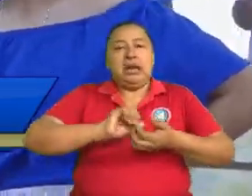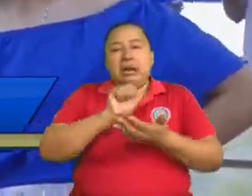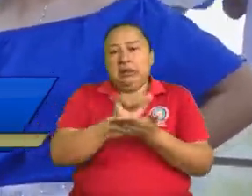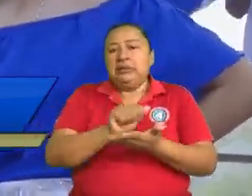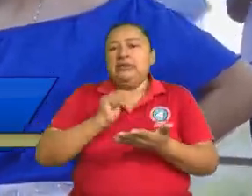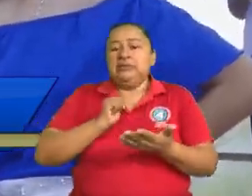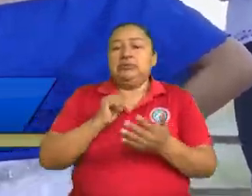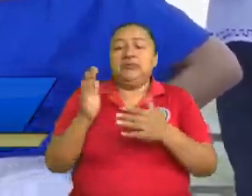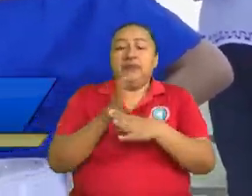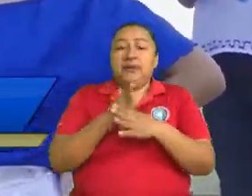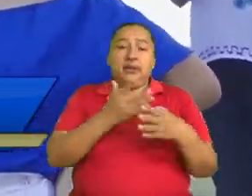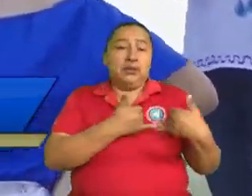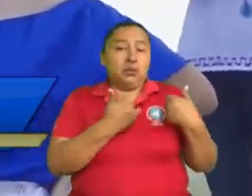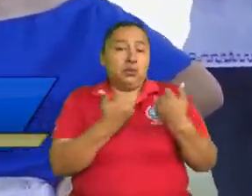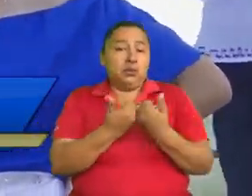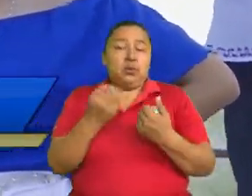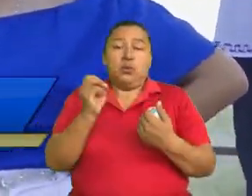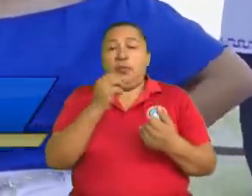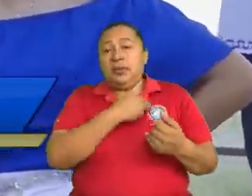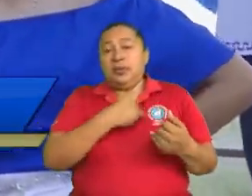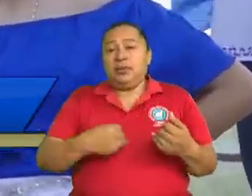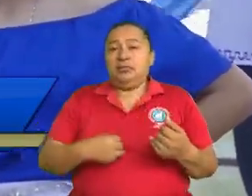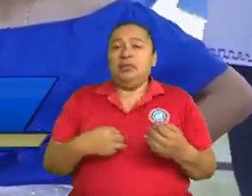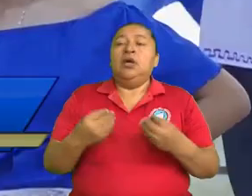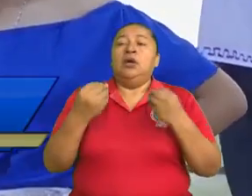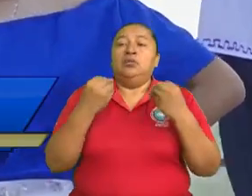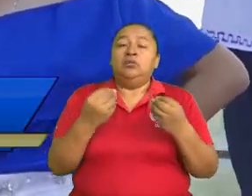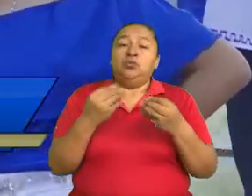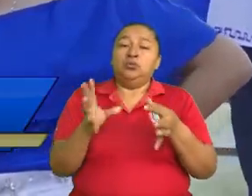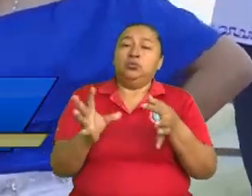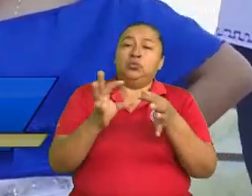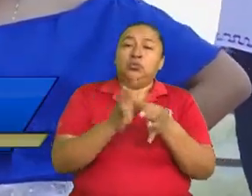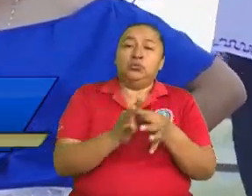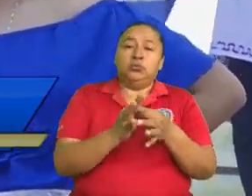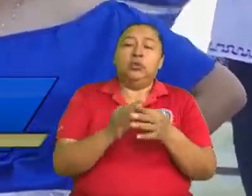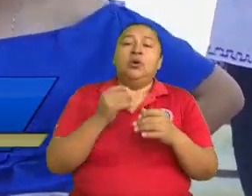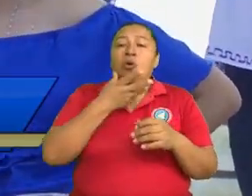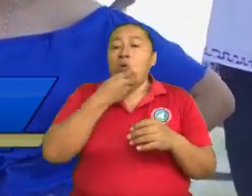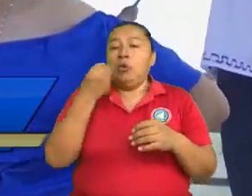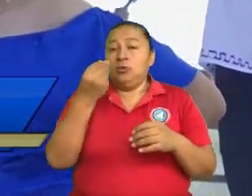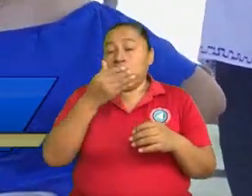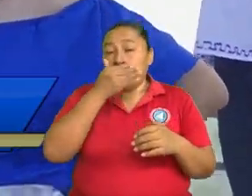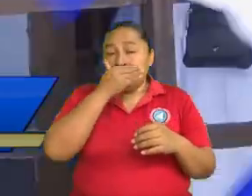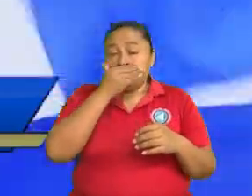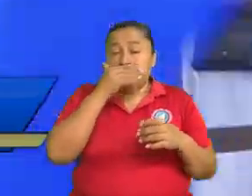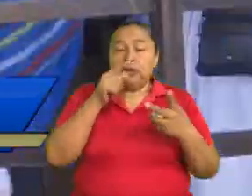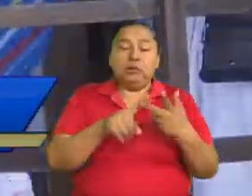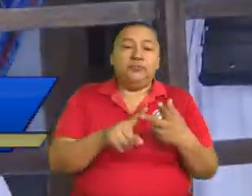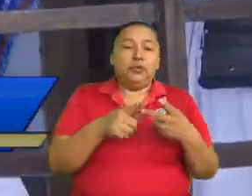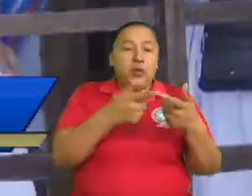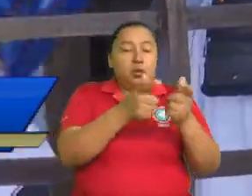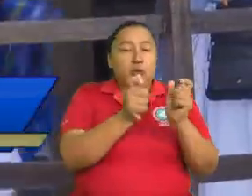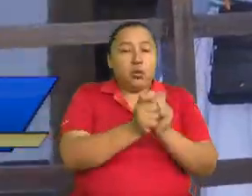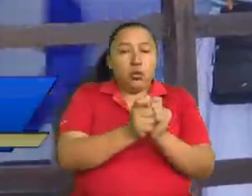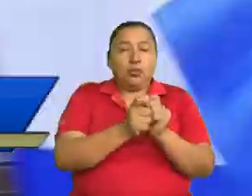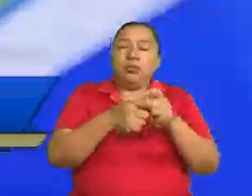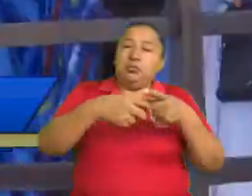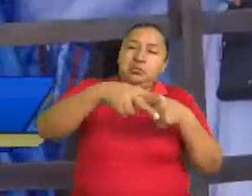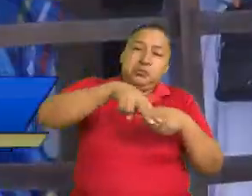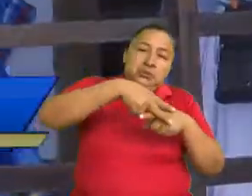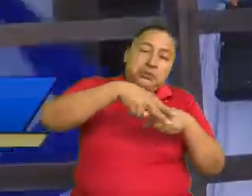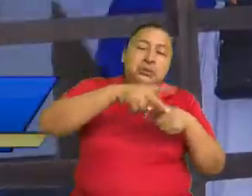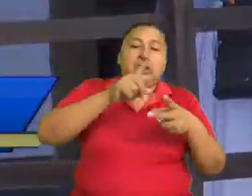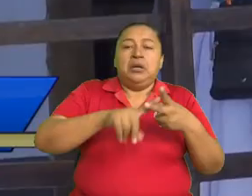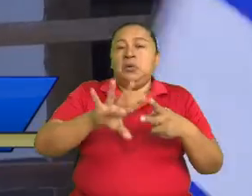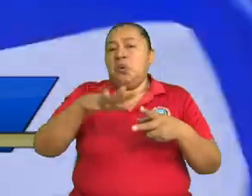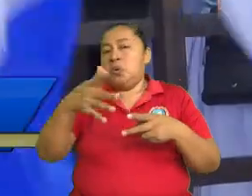articulación interinstitucional. En muchas nos juntamos con el protagonismo de la juventud sandinista, los movimientos, todos los movimientos de